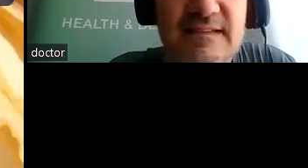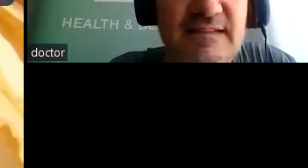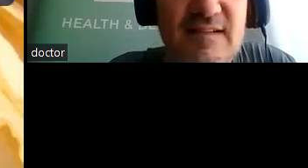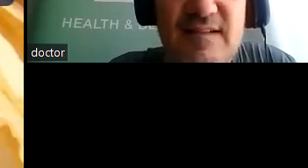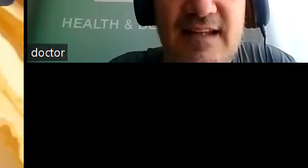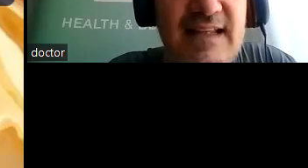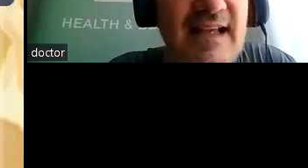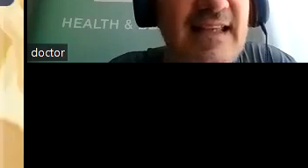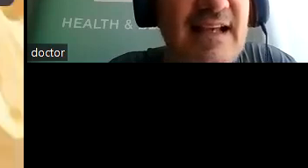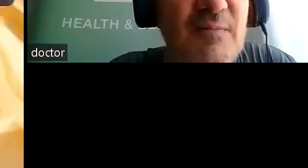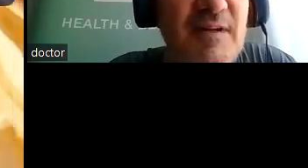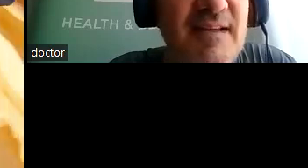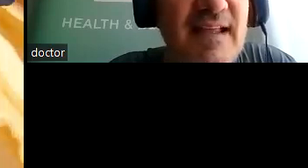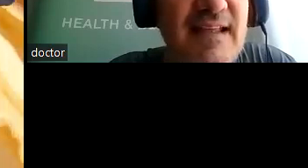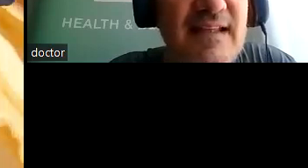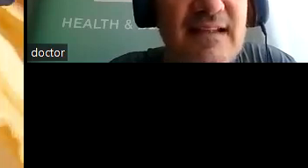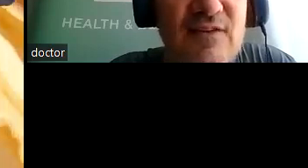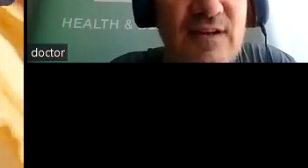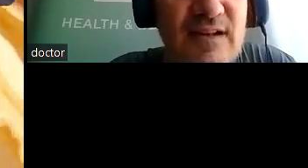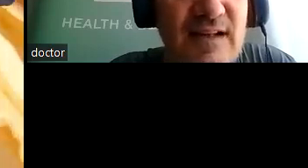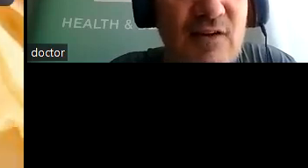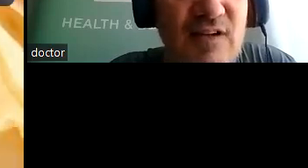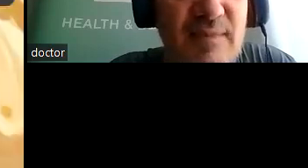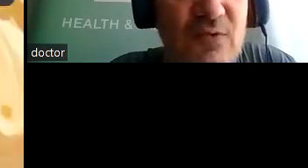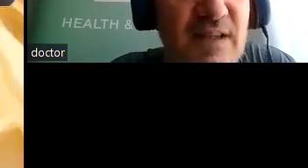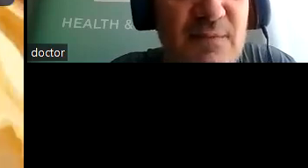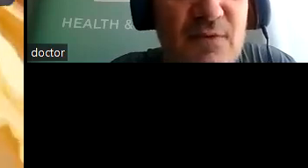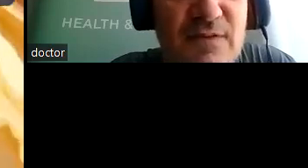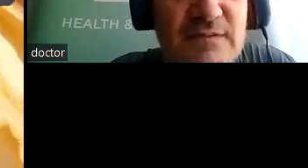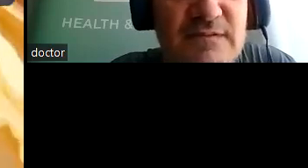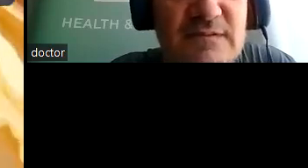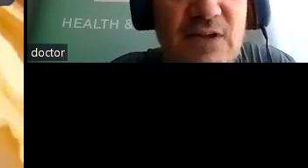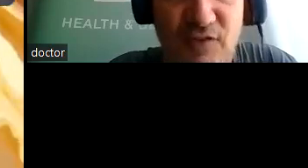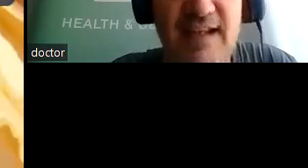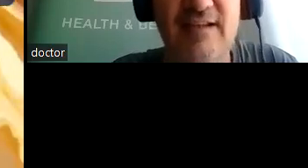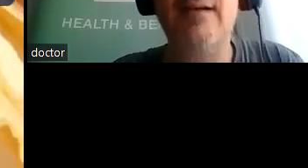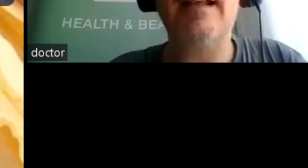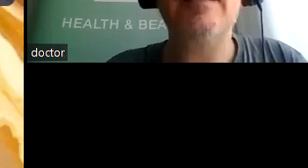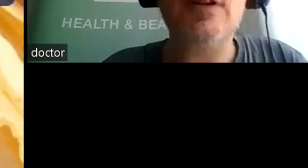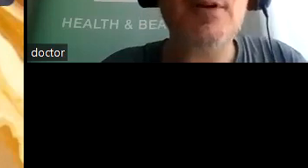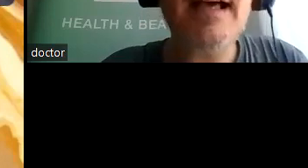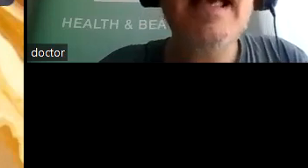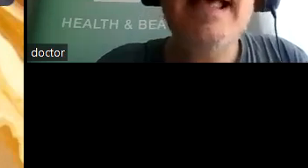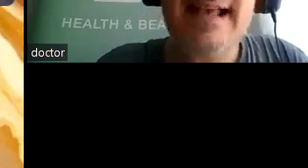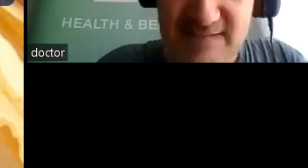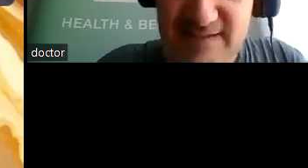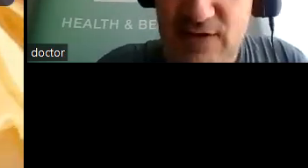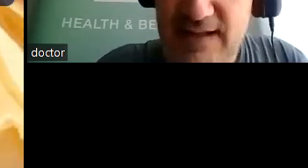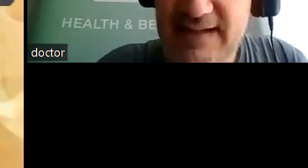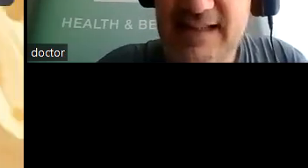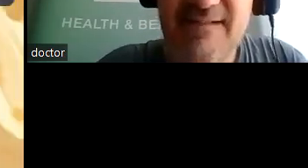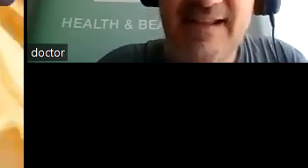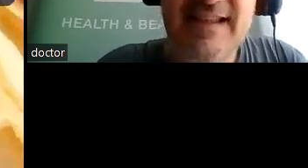Vale. Sería hígado, me parece que ahí, creo que es el penúltimo. No, sí, es el último ya.